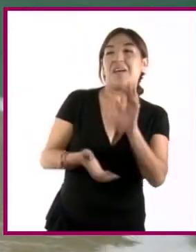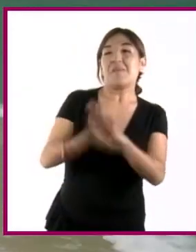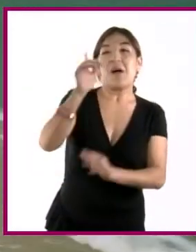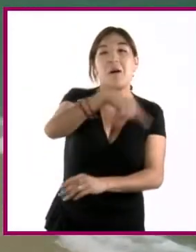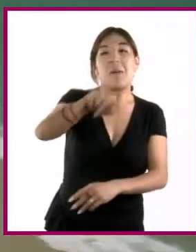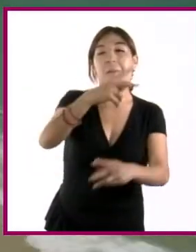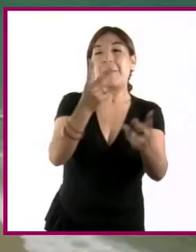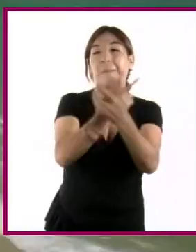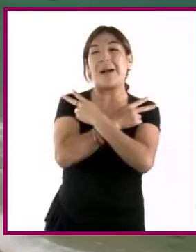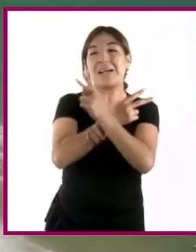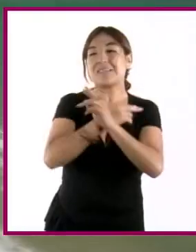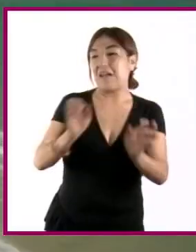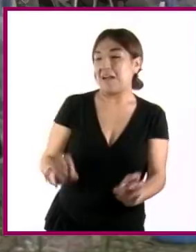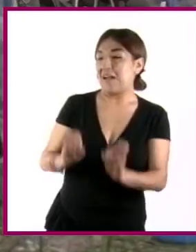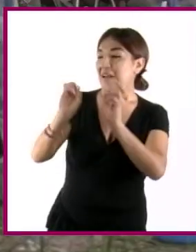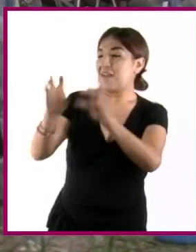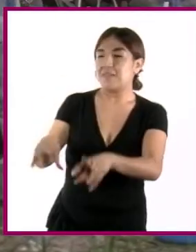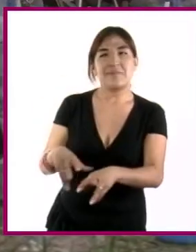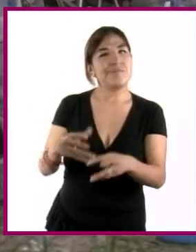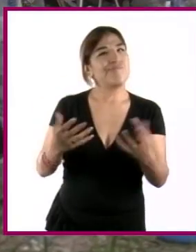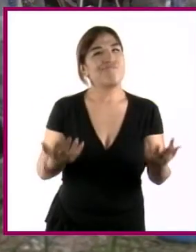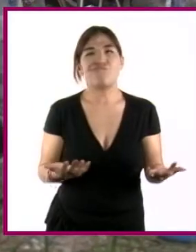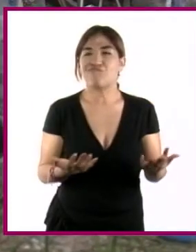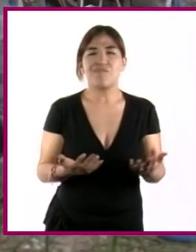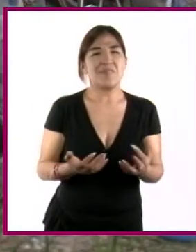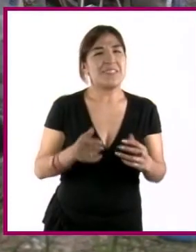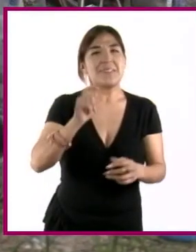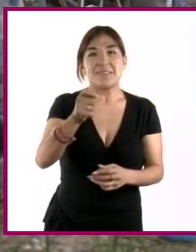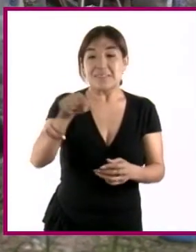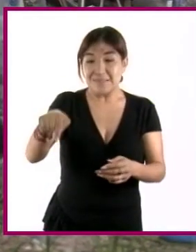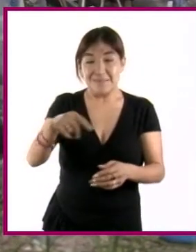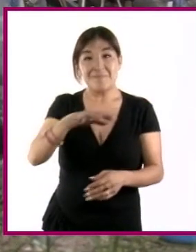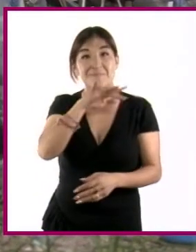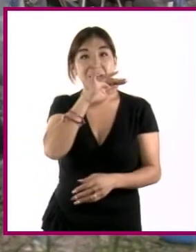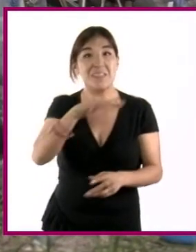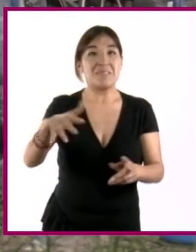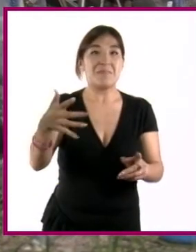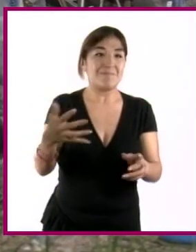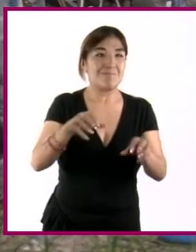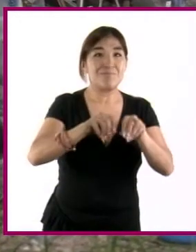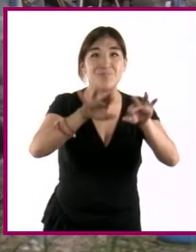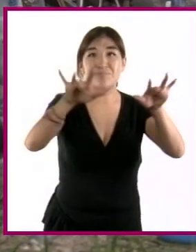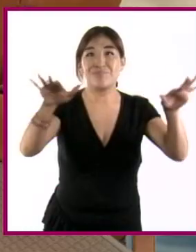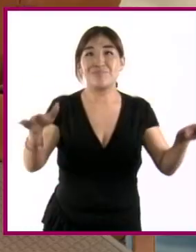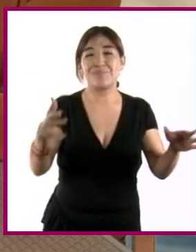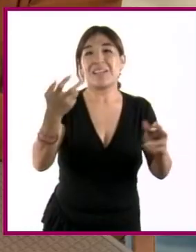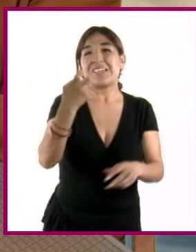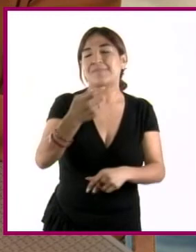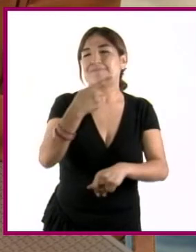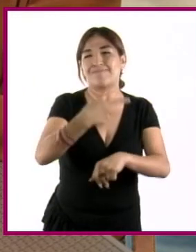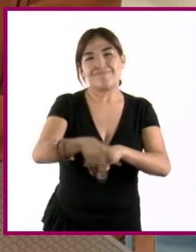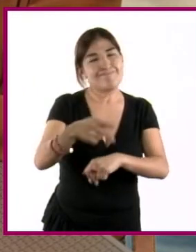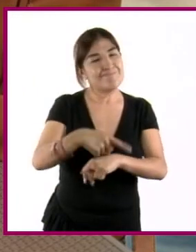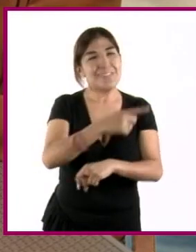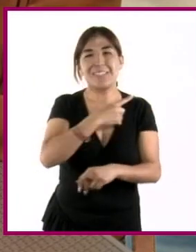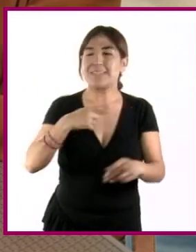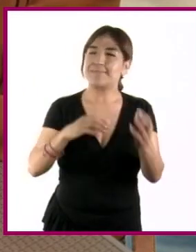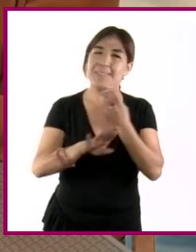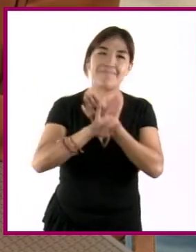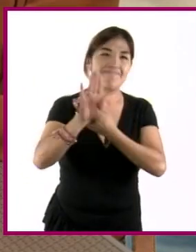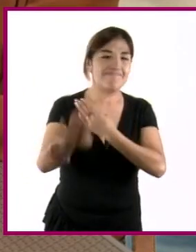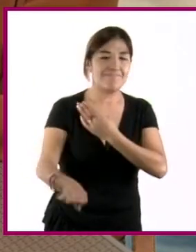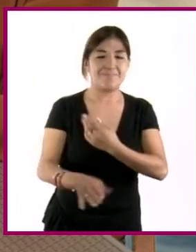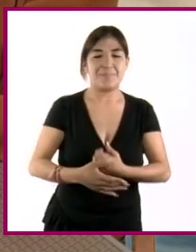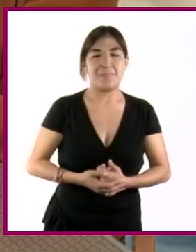vacaciones, porque eso les está dando entrada directa al ambiente y lo tenemos que evitar a toda costa. ¿Cuál es el futuro